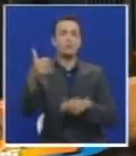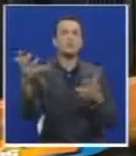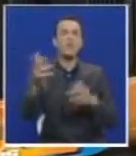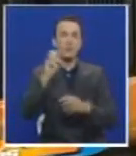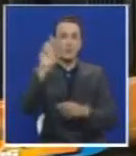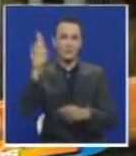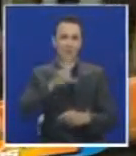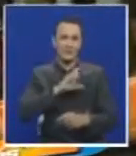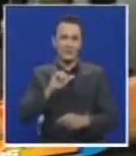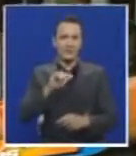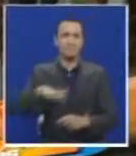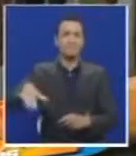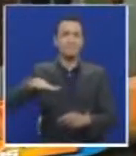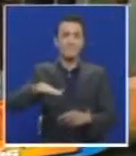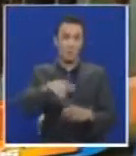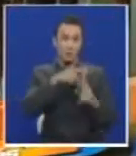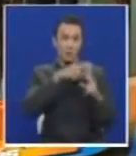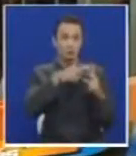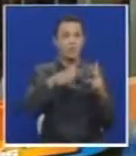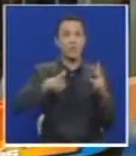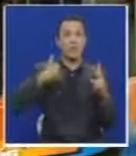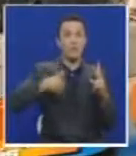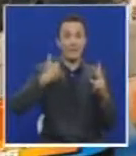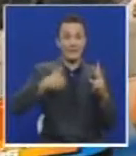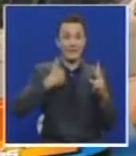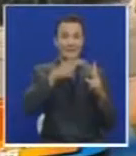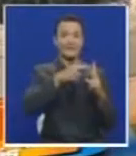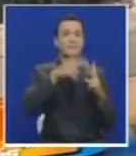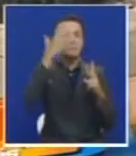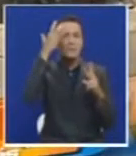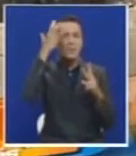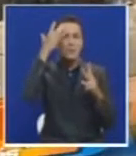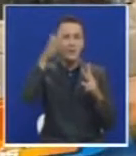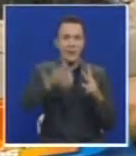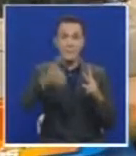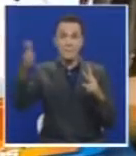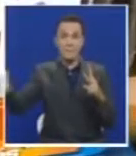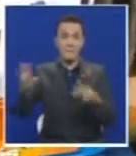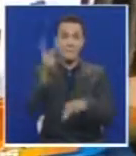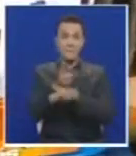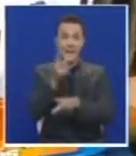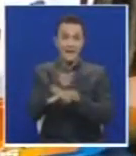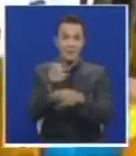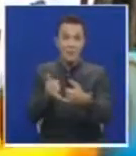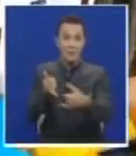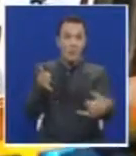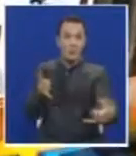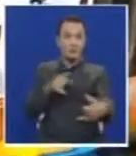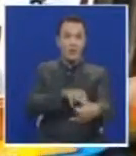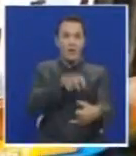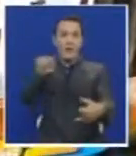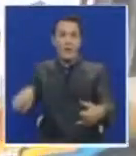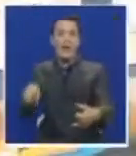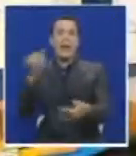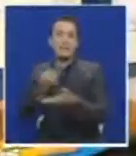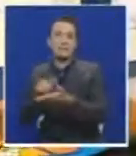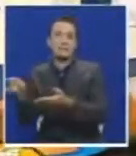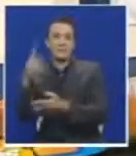oriente de Cali. Los menores habrían cruzado una de las fronteras imaginarias definidas por estos grupos